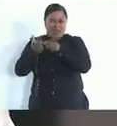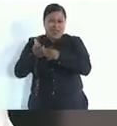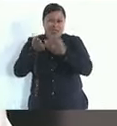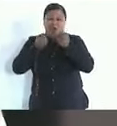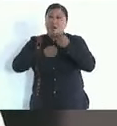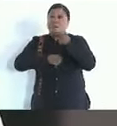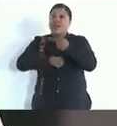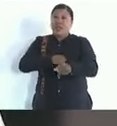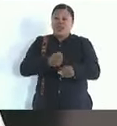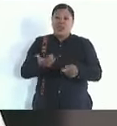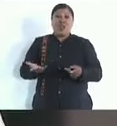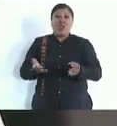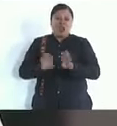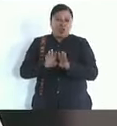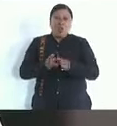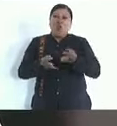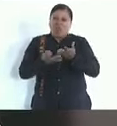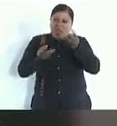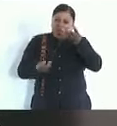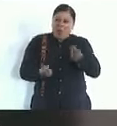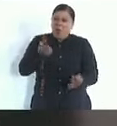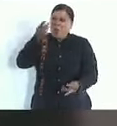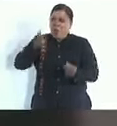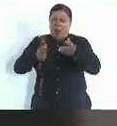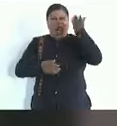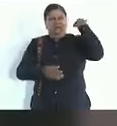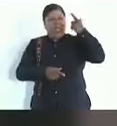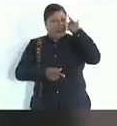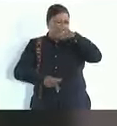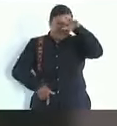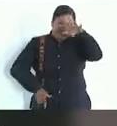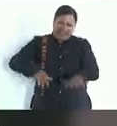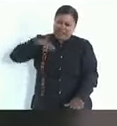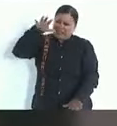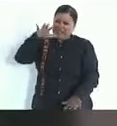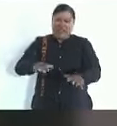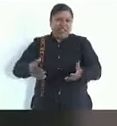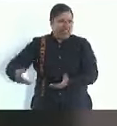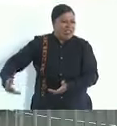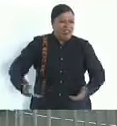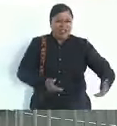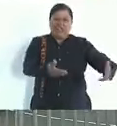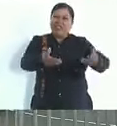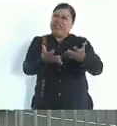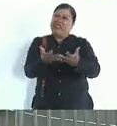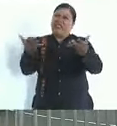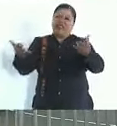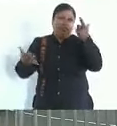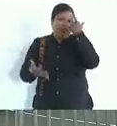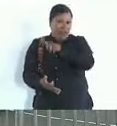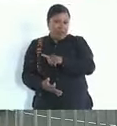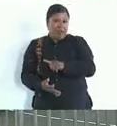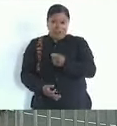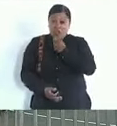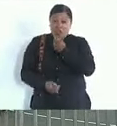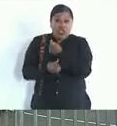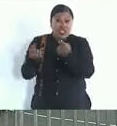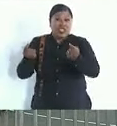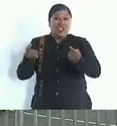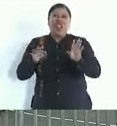de lodazales y polvaderas que se levantaban en los antiguos caminos de terracería. Hemos visto a los niños corriendo